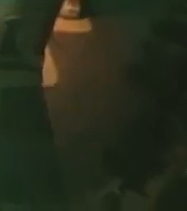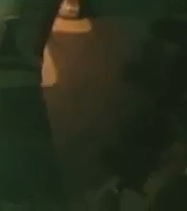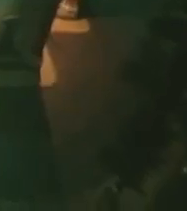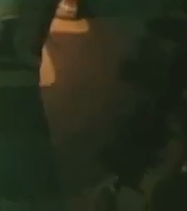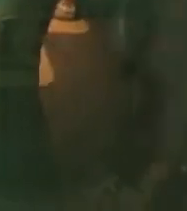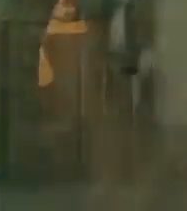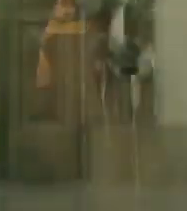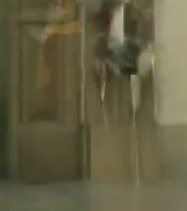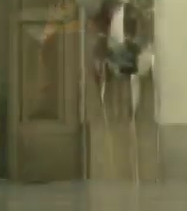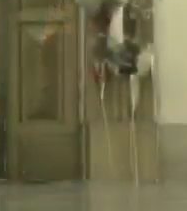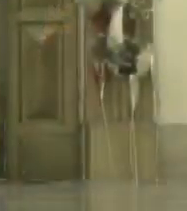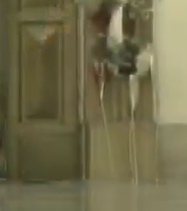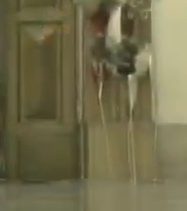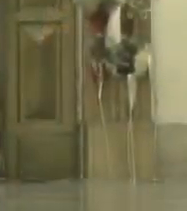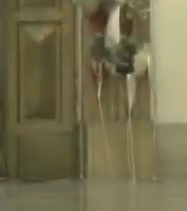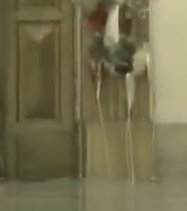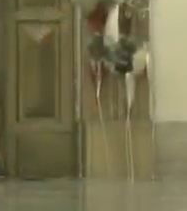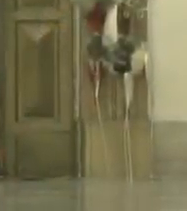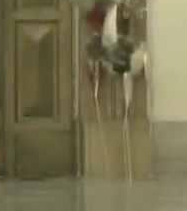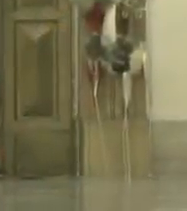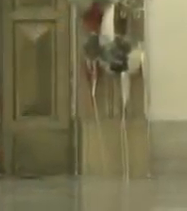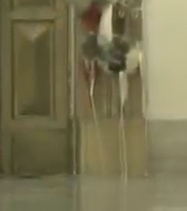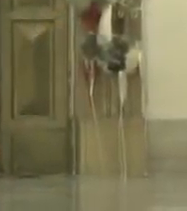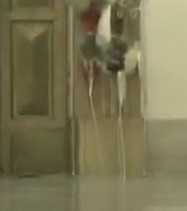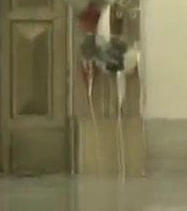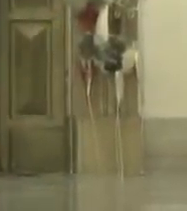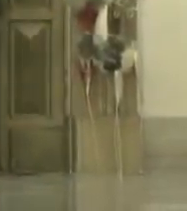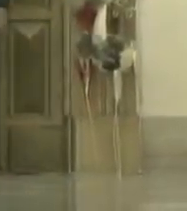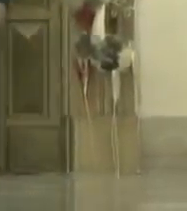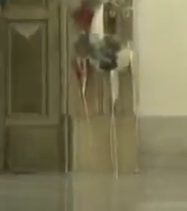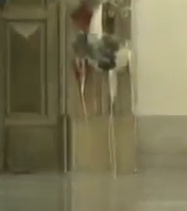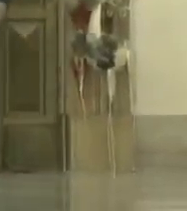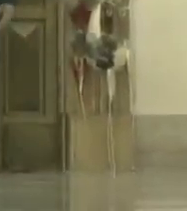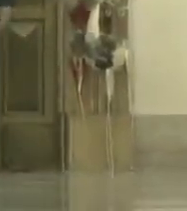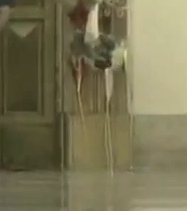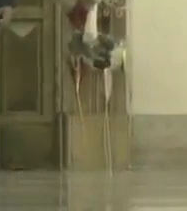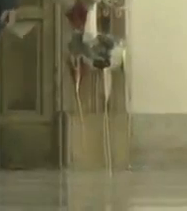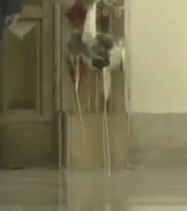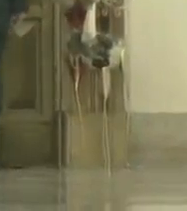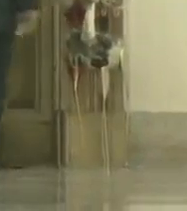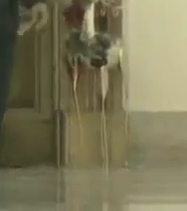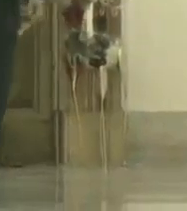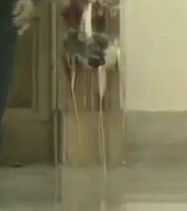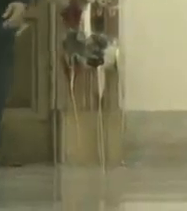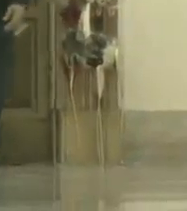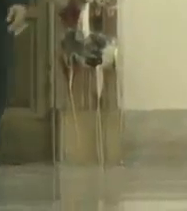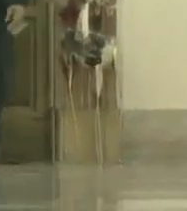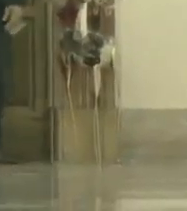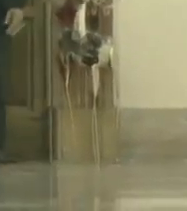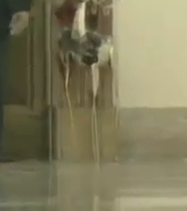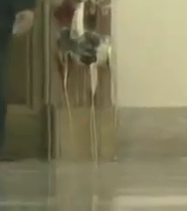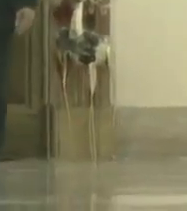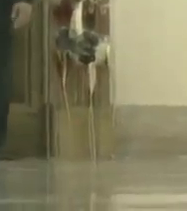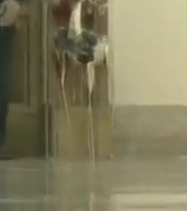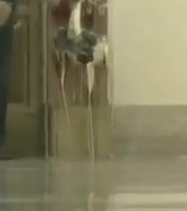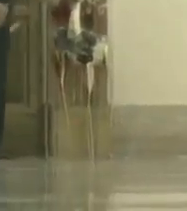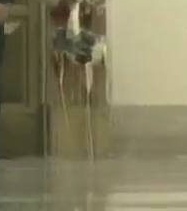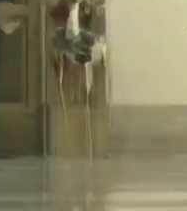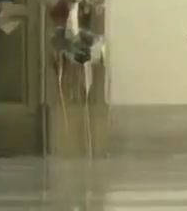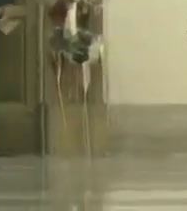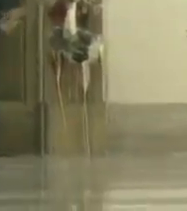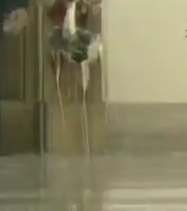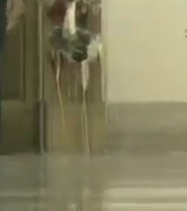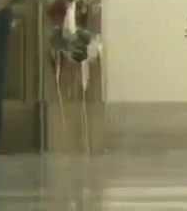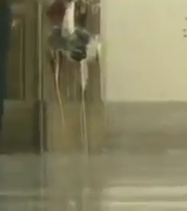agenda de trabajo presidencial y el jefe de Estado Nicolás Maduro Moro, junto a la primera combatiente y diputada de la Asamblea Nacional, doctora Cilia Flores de Maduro,